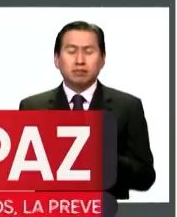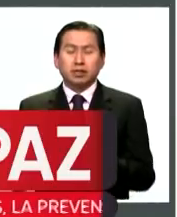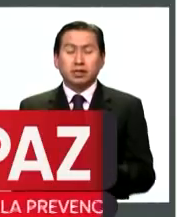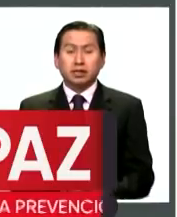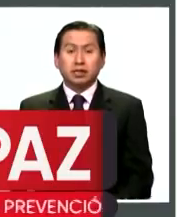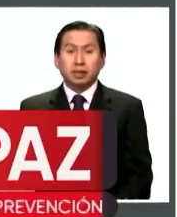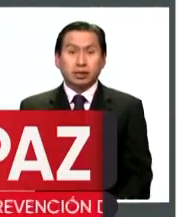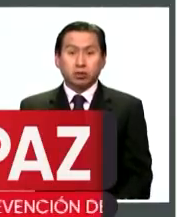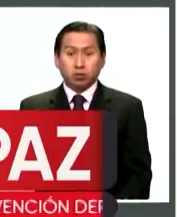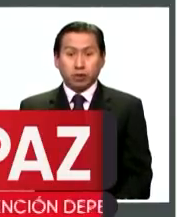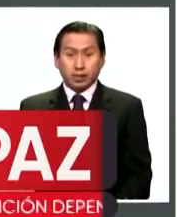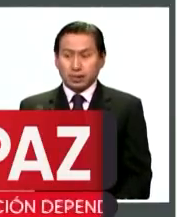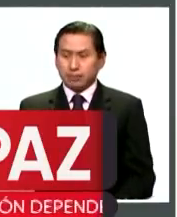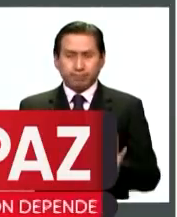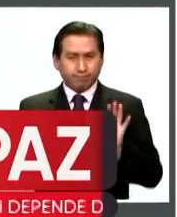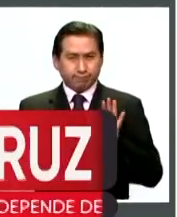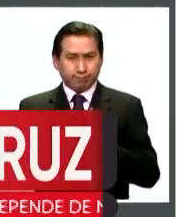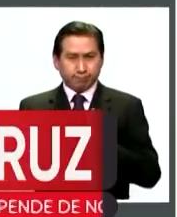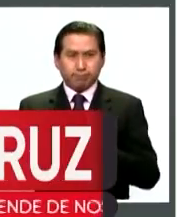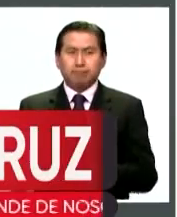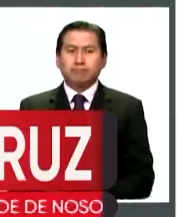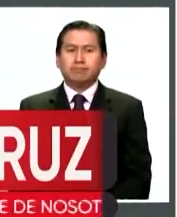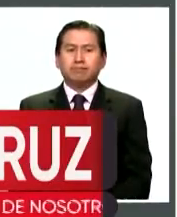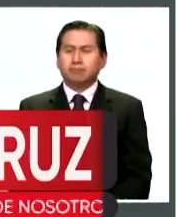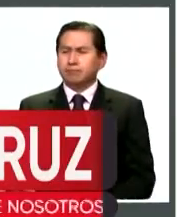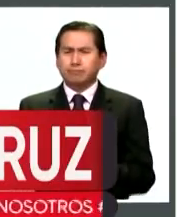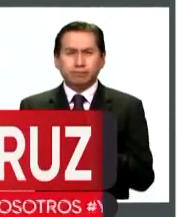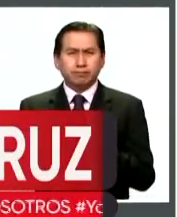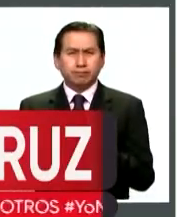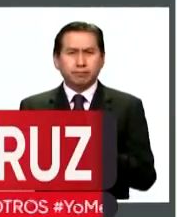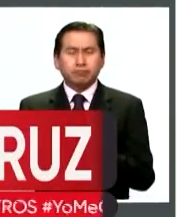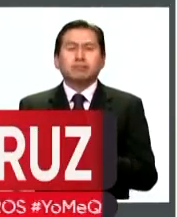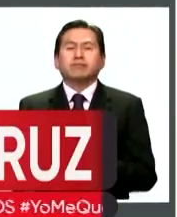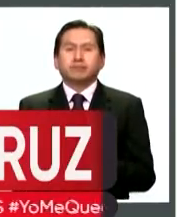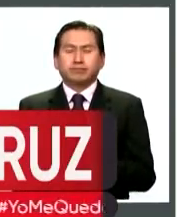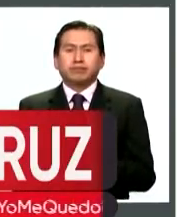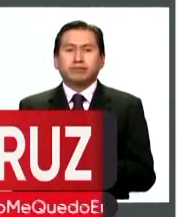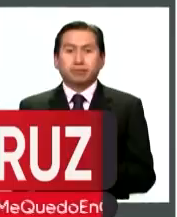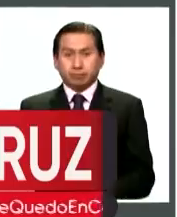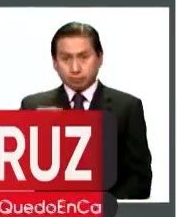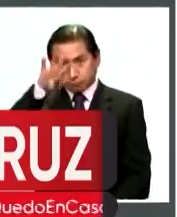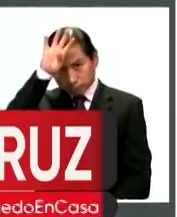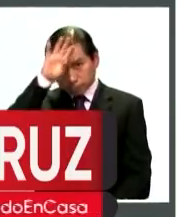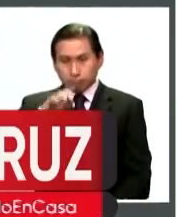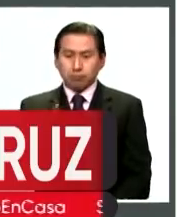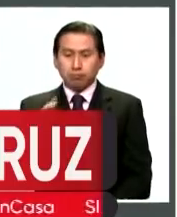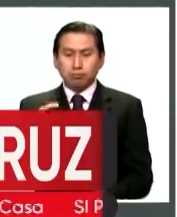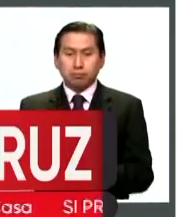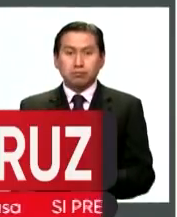27.586 casos descartados que corresponden a Beni